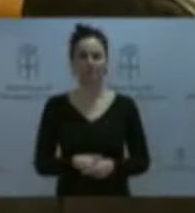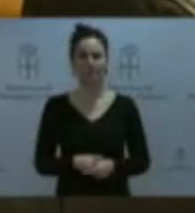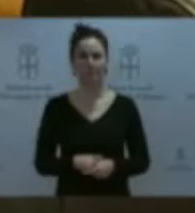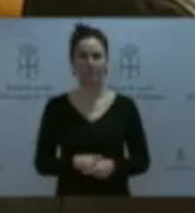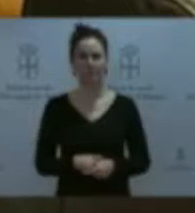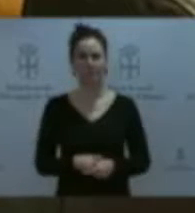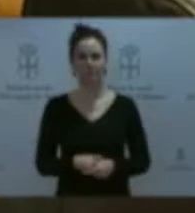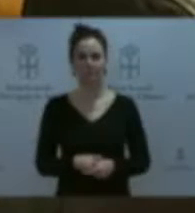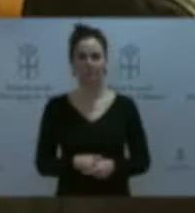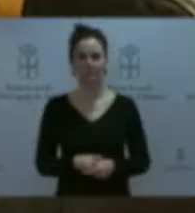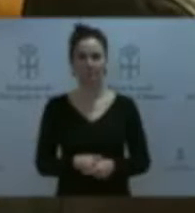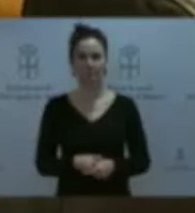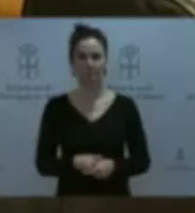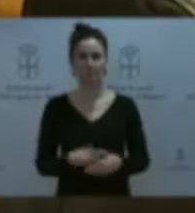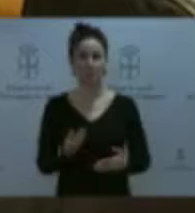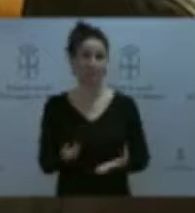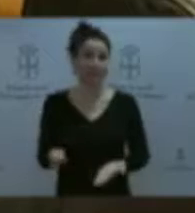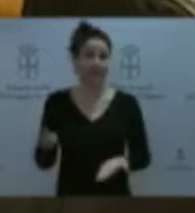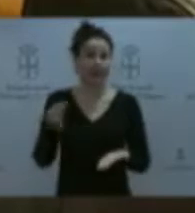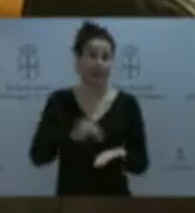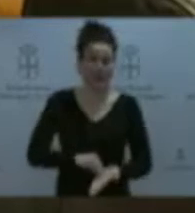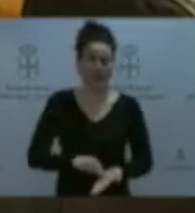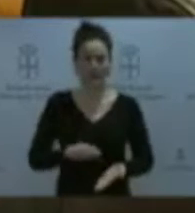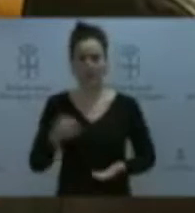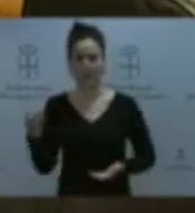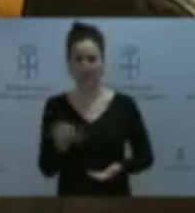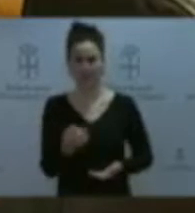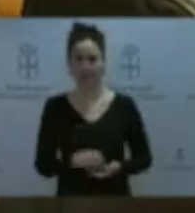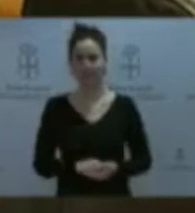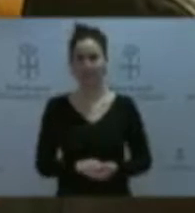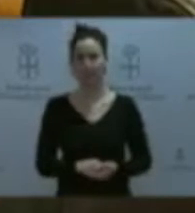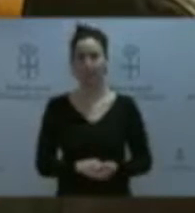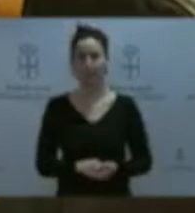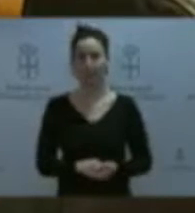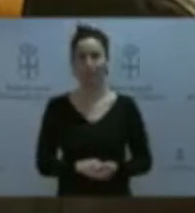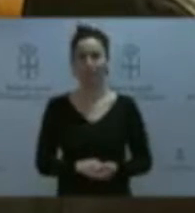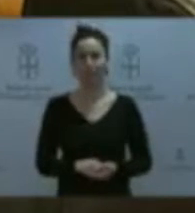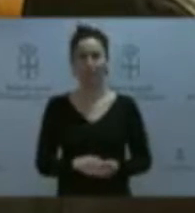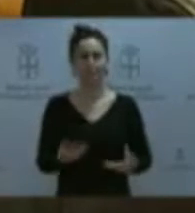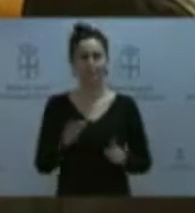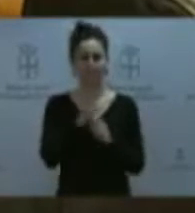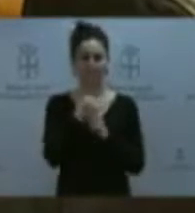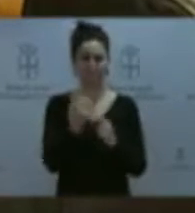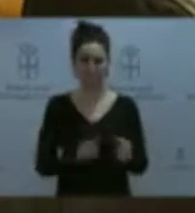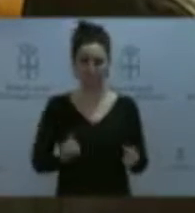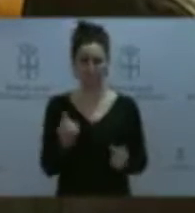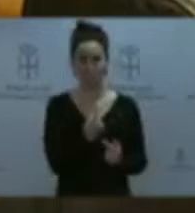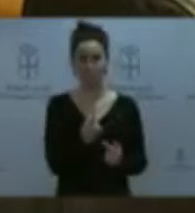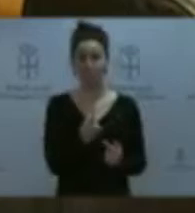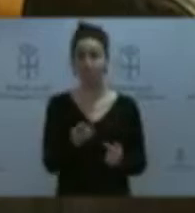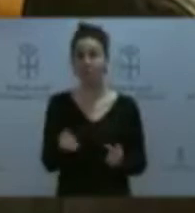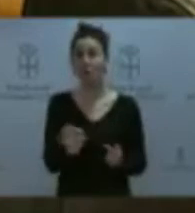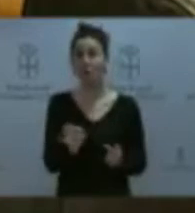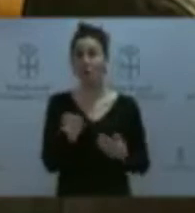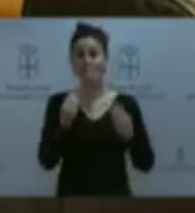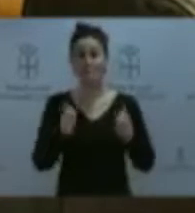añadir que en el nuestro contexto, o quien debería sacar adelante este tipo